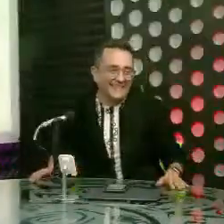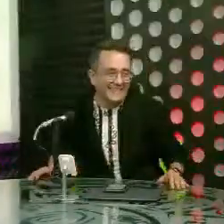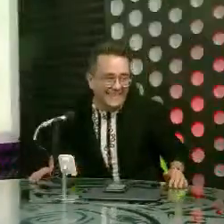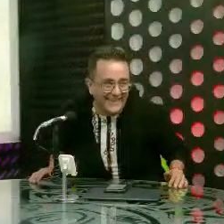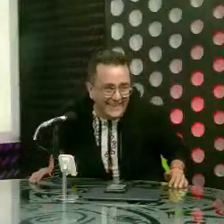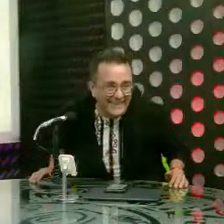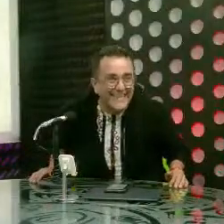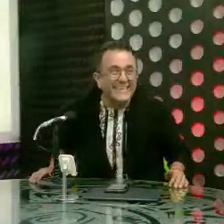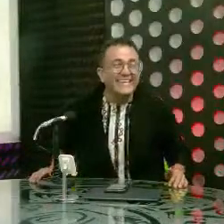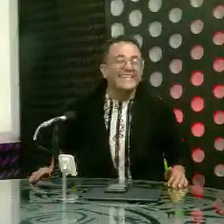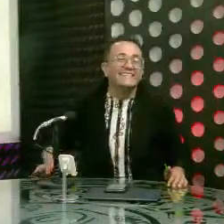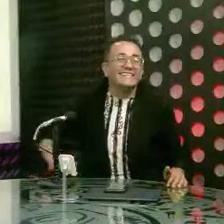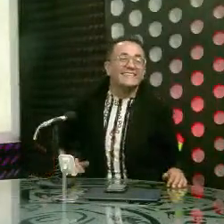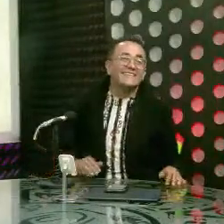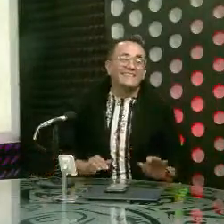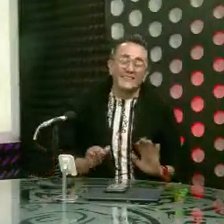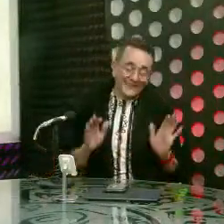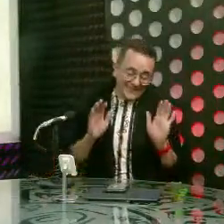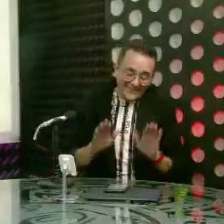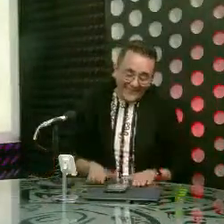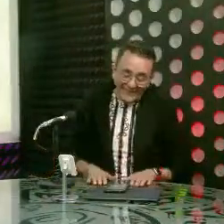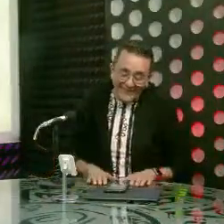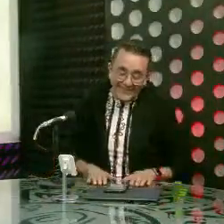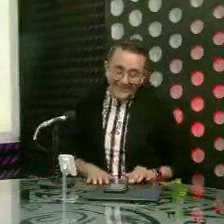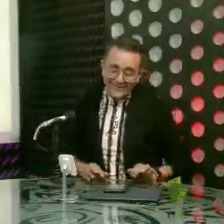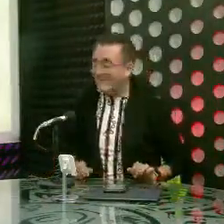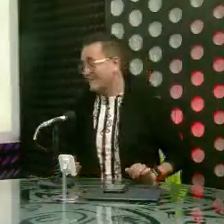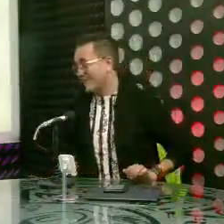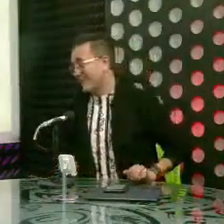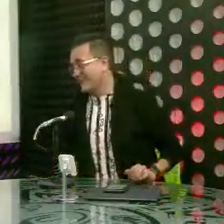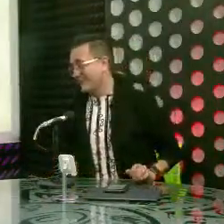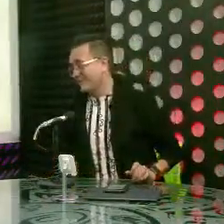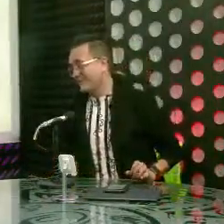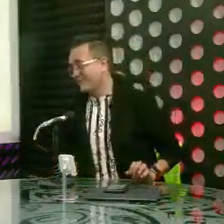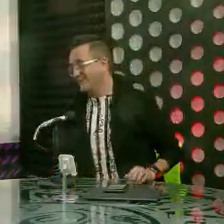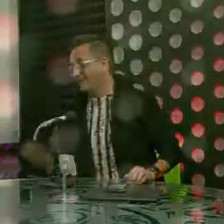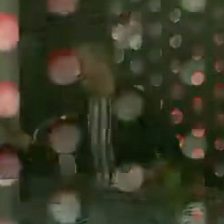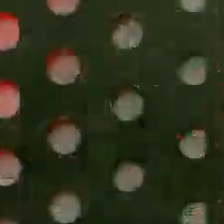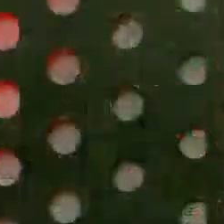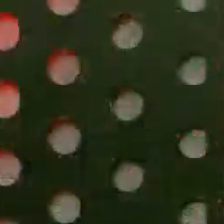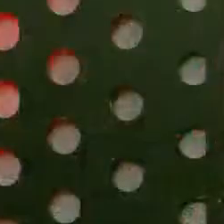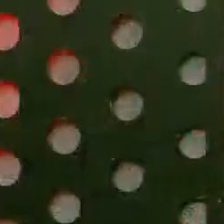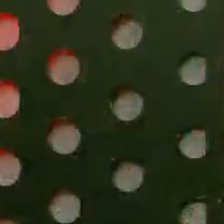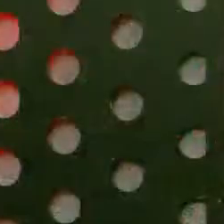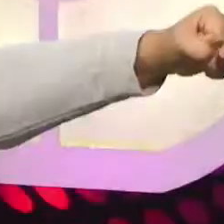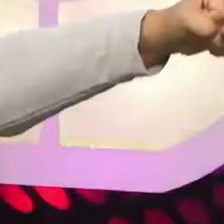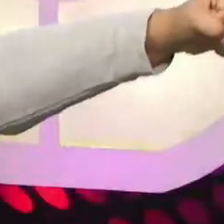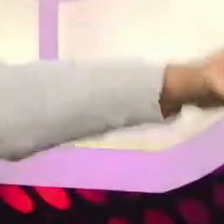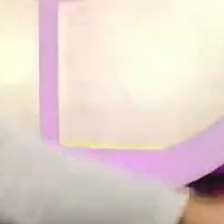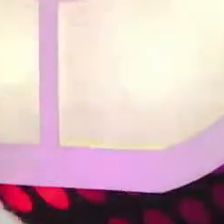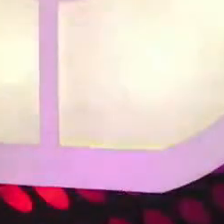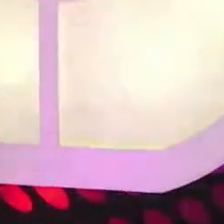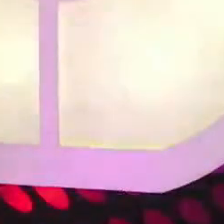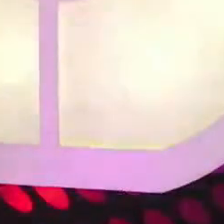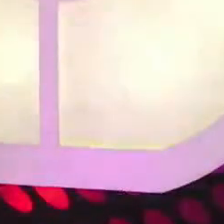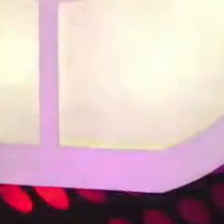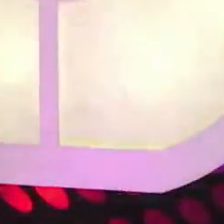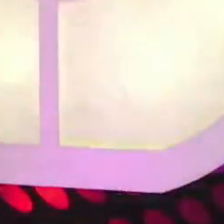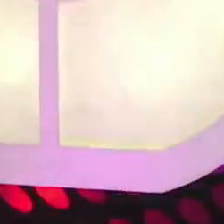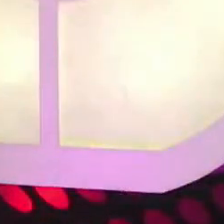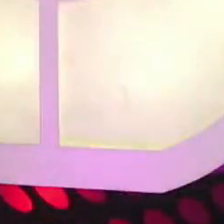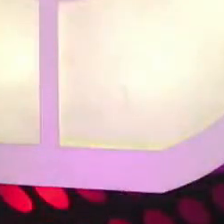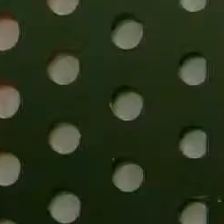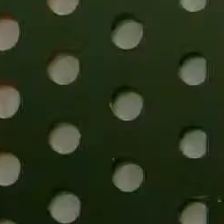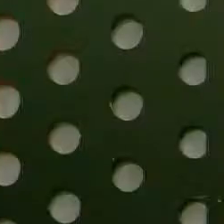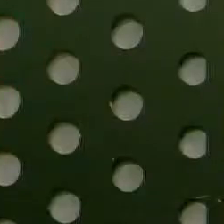cosas. Es que de verdad, pero bueno. Oigan, ya nos tenemos que ir. Ya nos vamos, amigo. Mi Cari, muchas gracias. Te quiero mucho. Yo también, amigo.